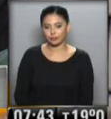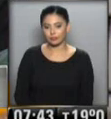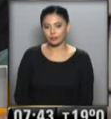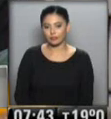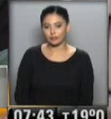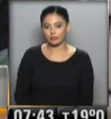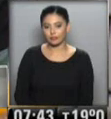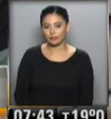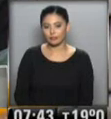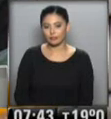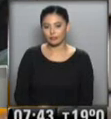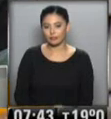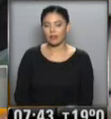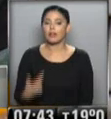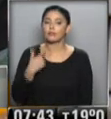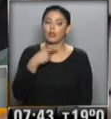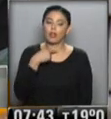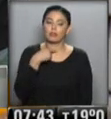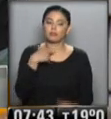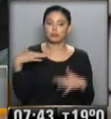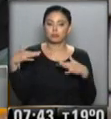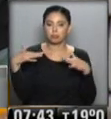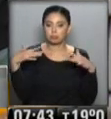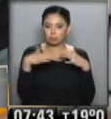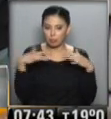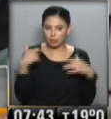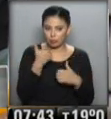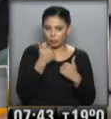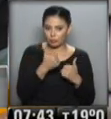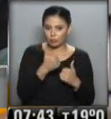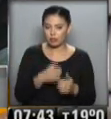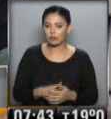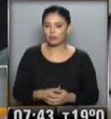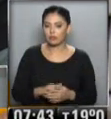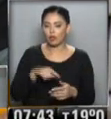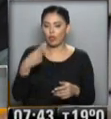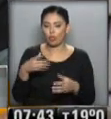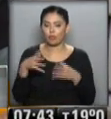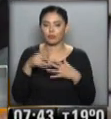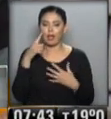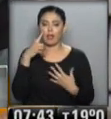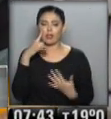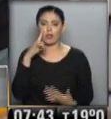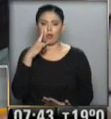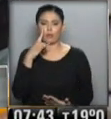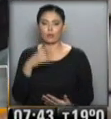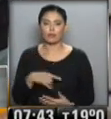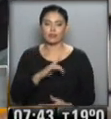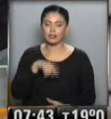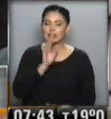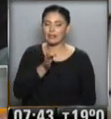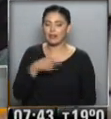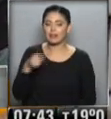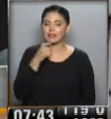Creo que hicimos un partido bastante bueno, incomodando al rival. Sabemos que no se siente cómodo